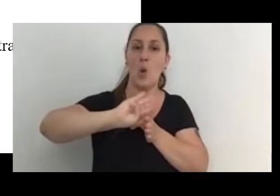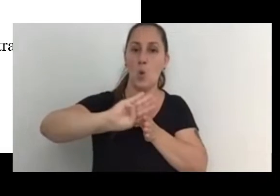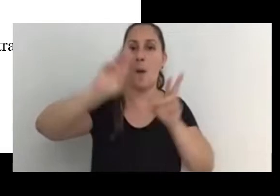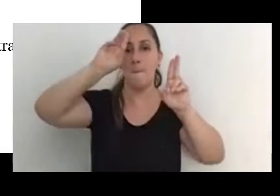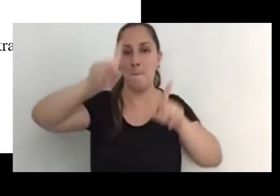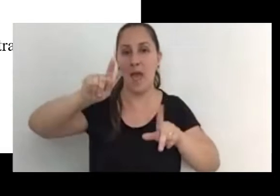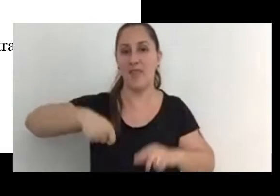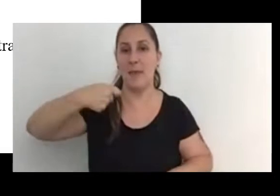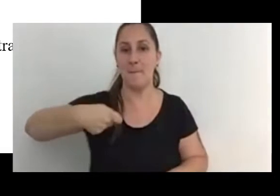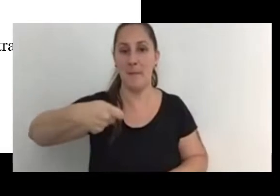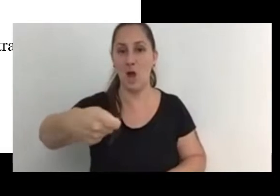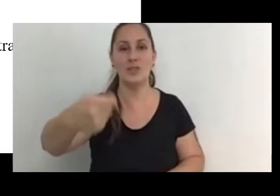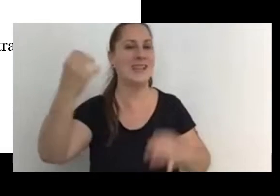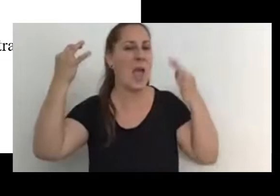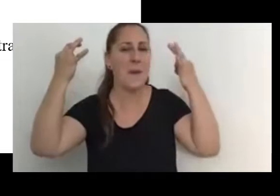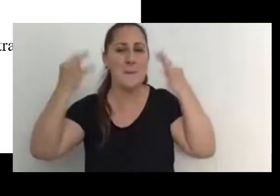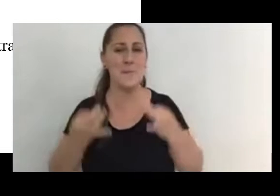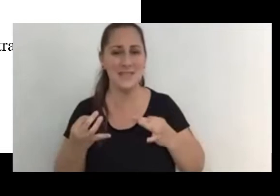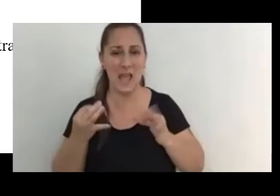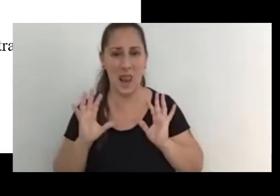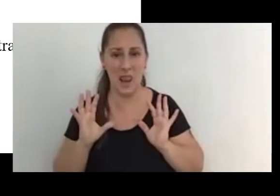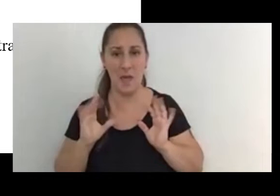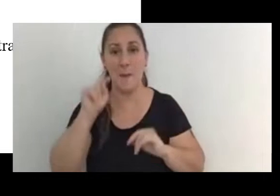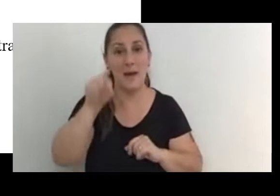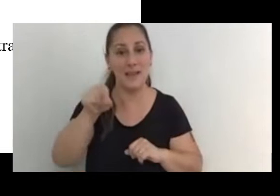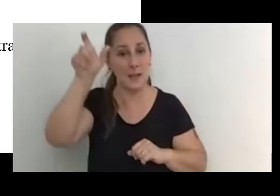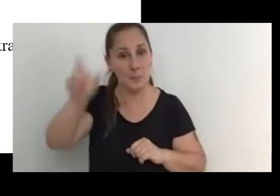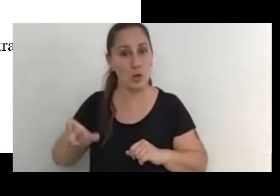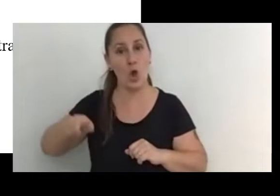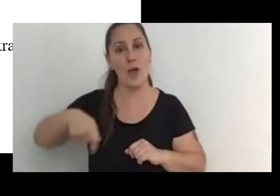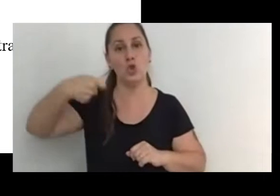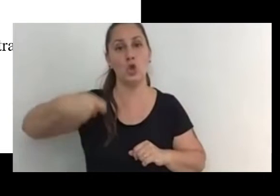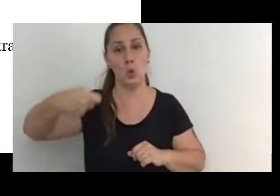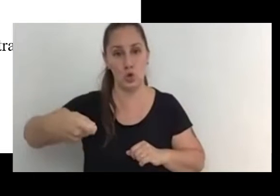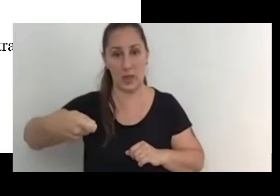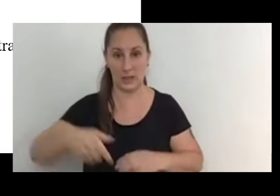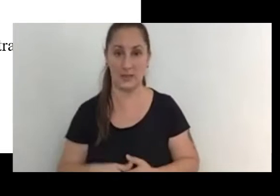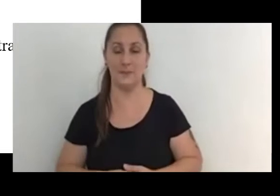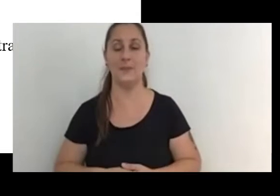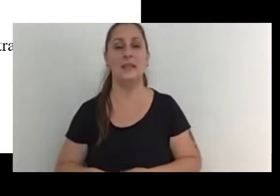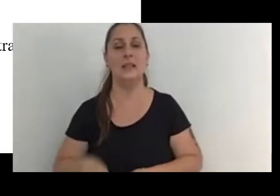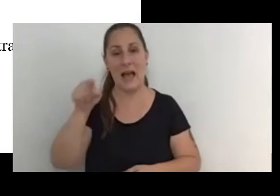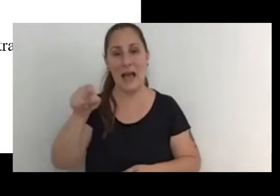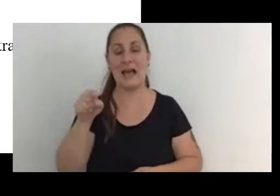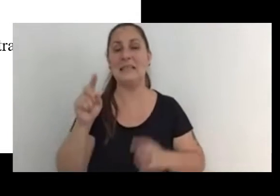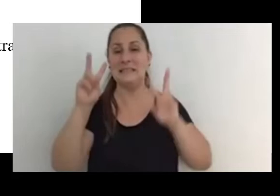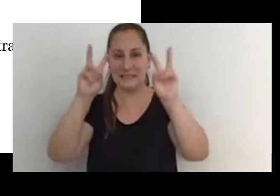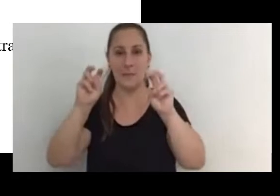pagos específicamente para estos contribuyentes. Y acá la cuestión es importante